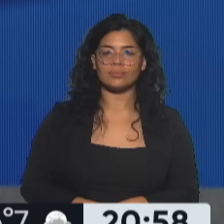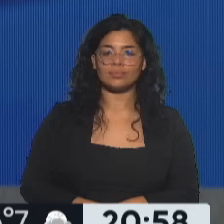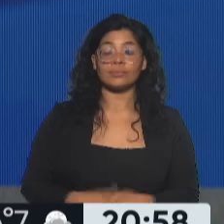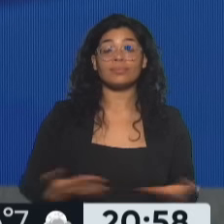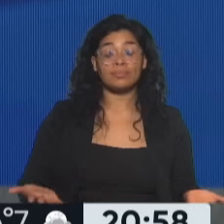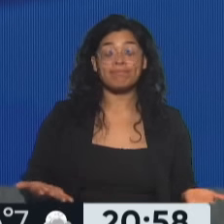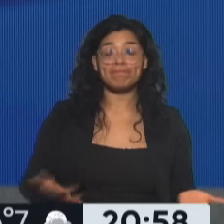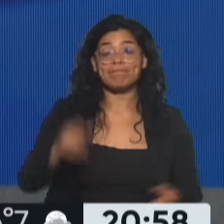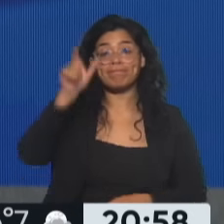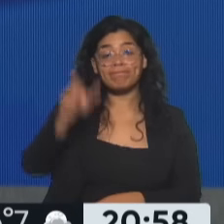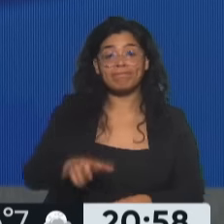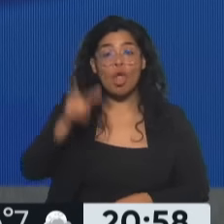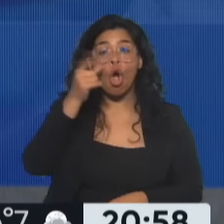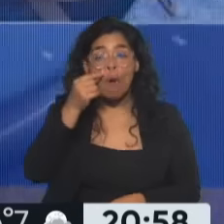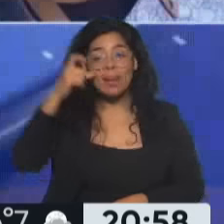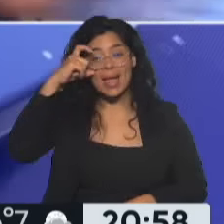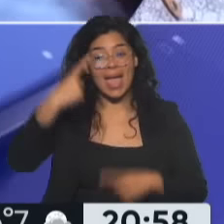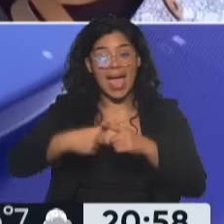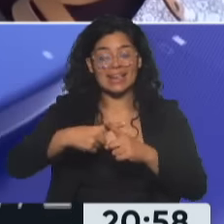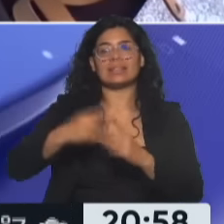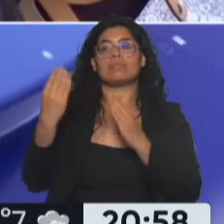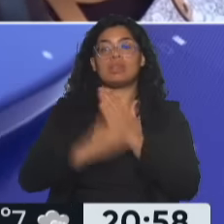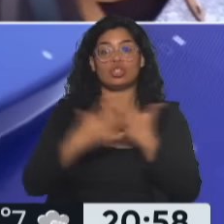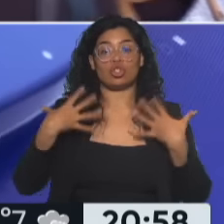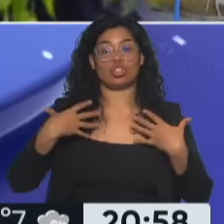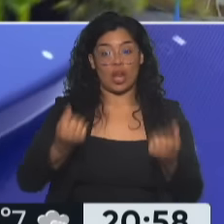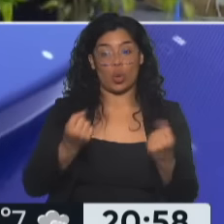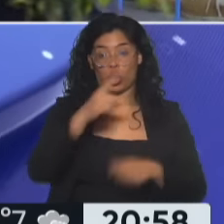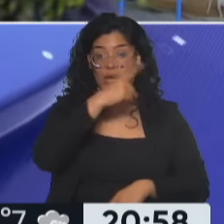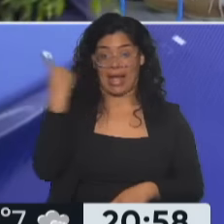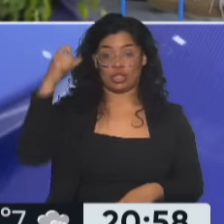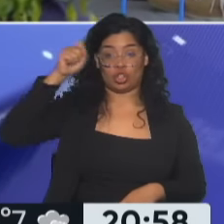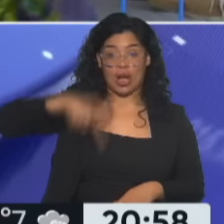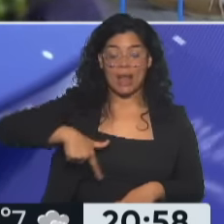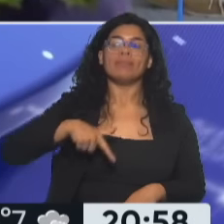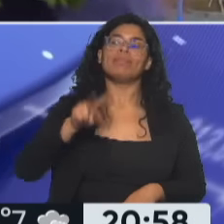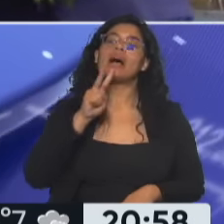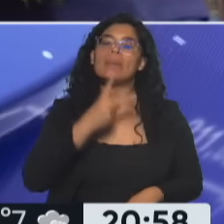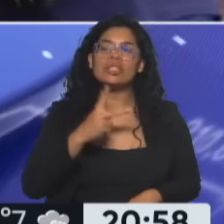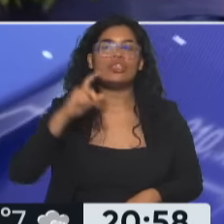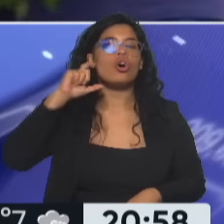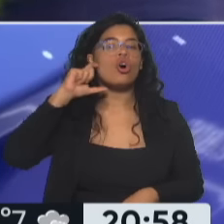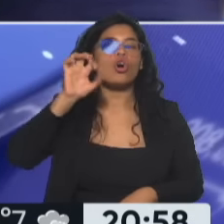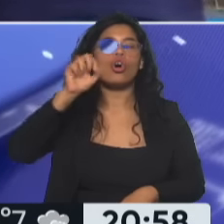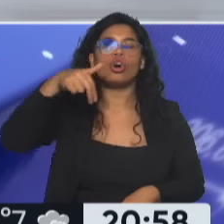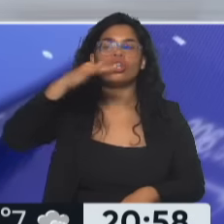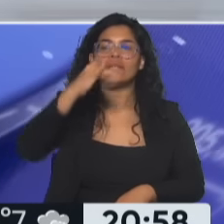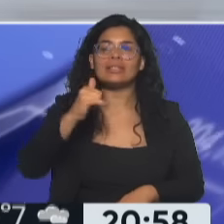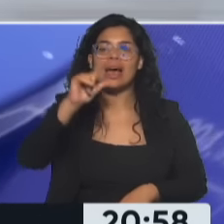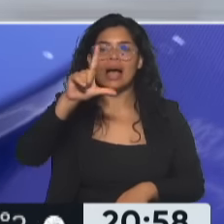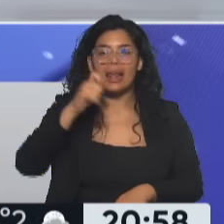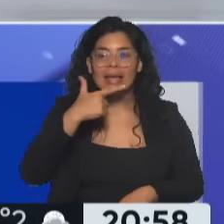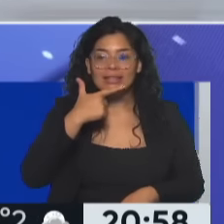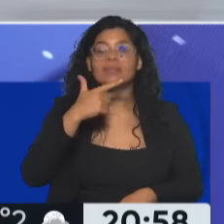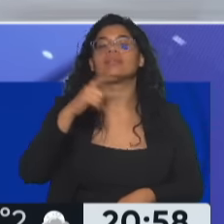Tenía 79 años el ex ministro de Salud de la Nación, Ginés González García, murió hoy.